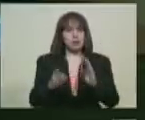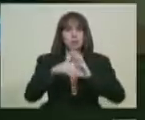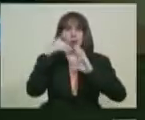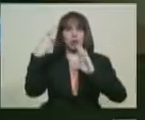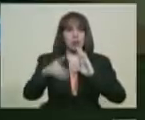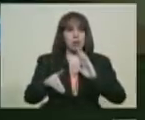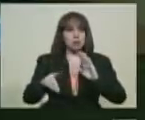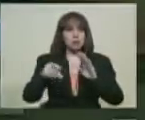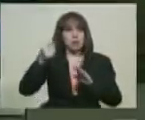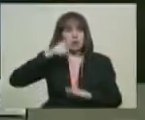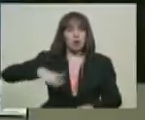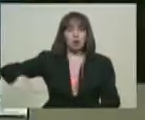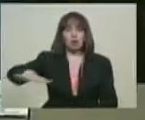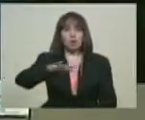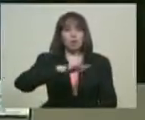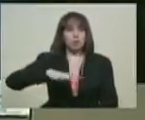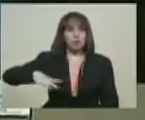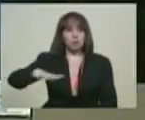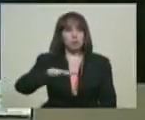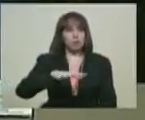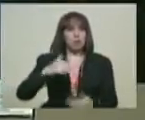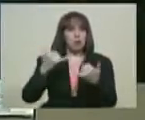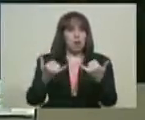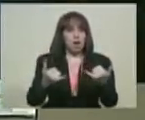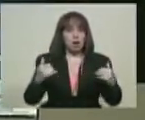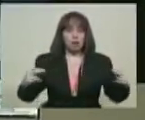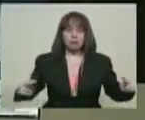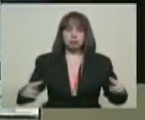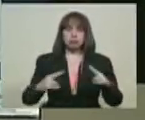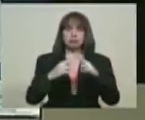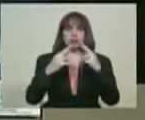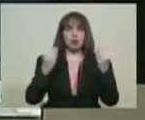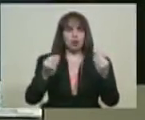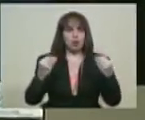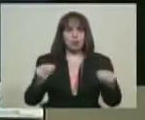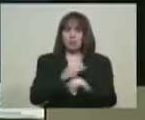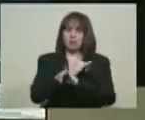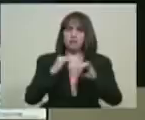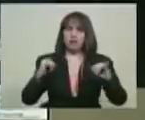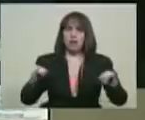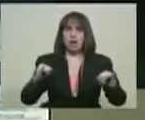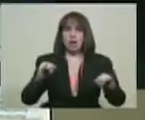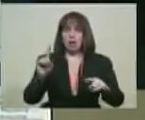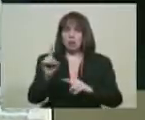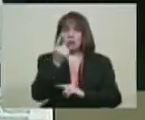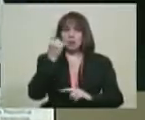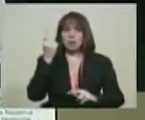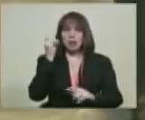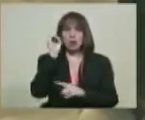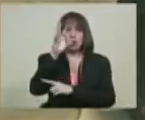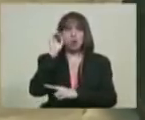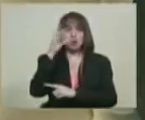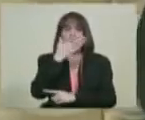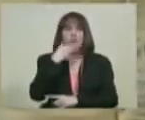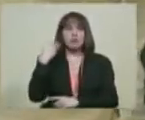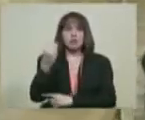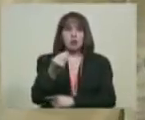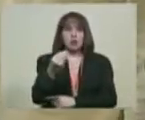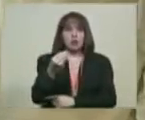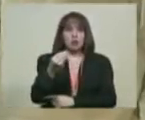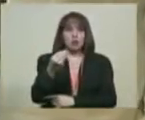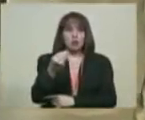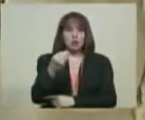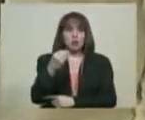Pueblos Afrodescendientes, además de la conformación y la clausura del primer Congreso de la Juventud Afrodescendiente